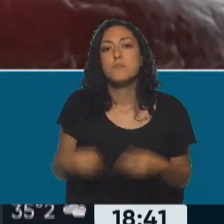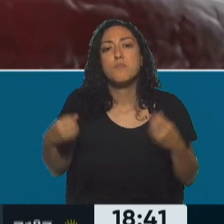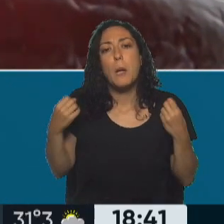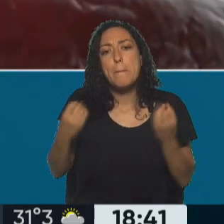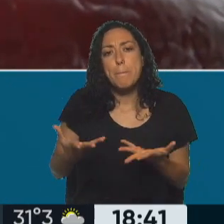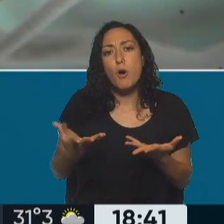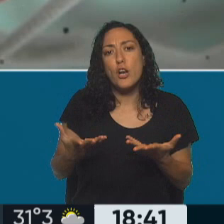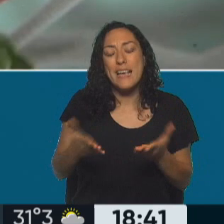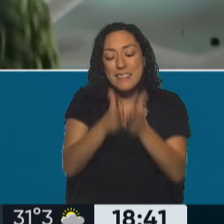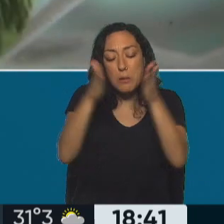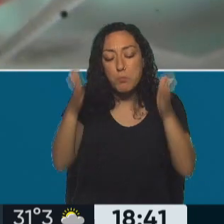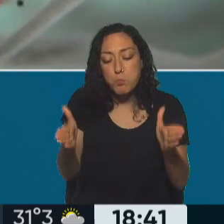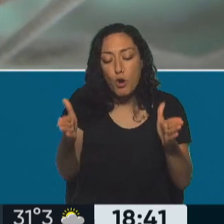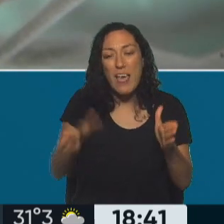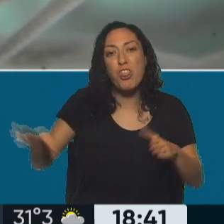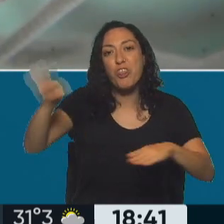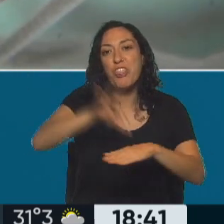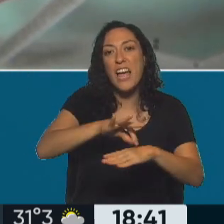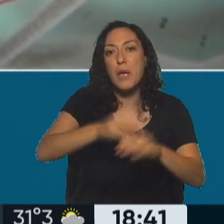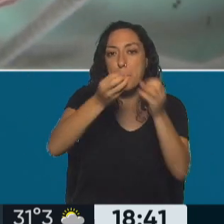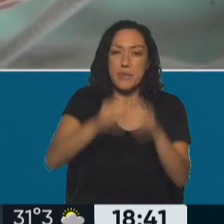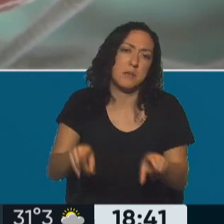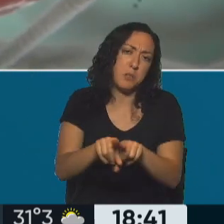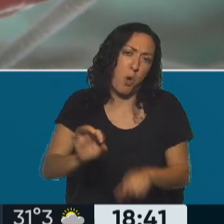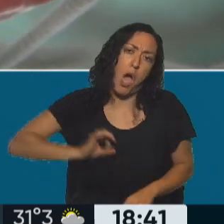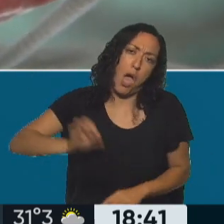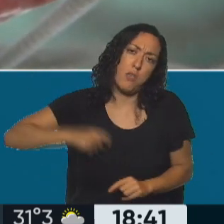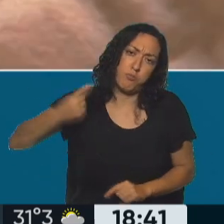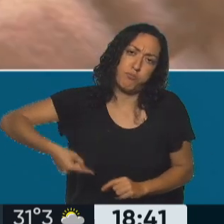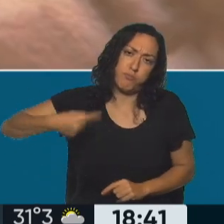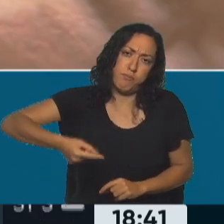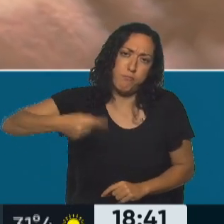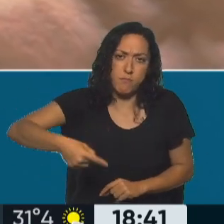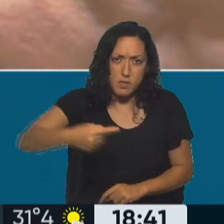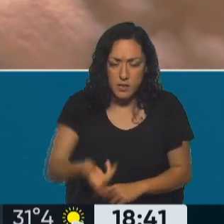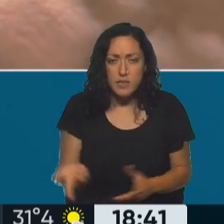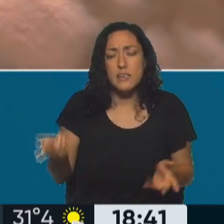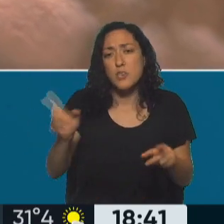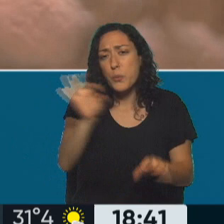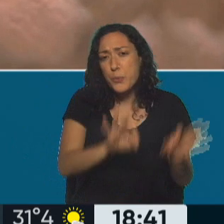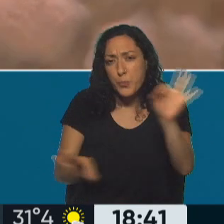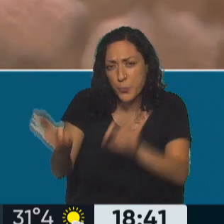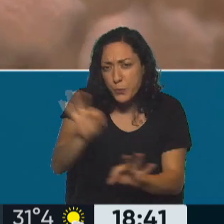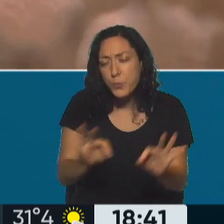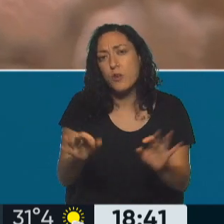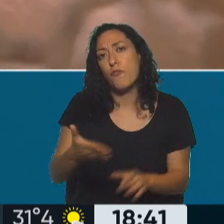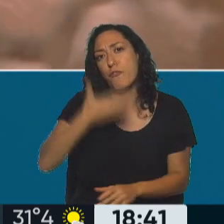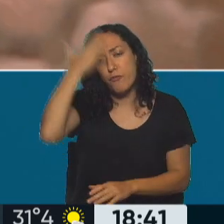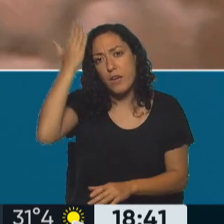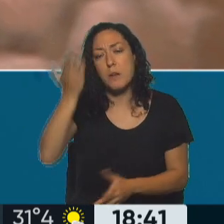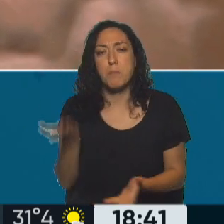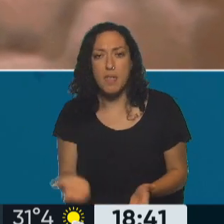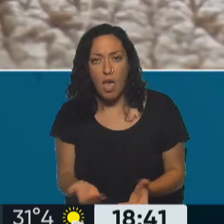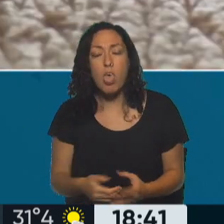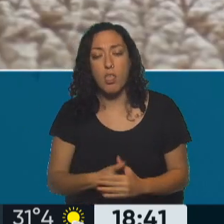empieza la temporada de dengue como todos los años el dengue ya es virosis una enfermedad causada por